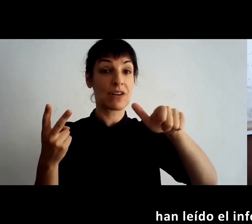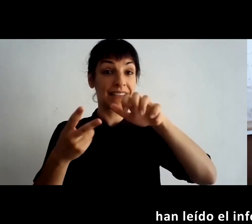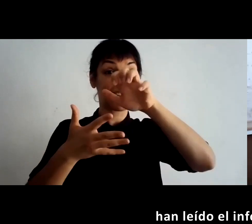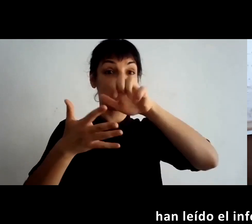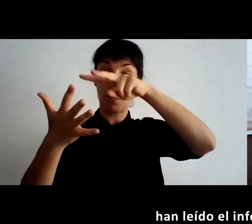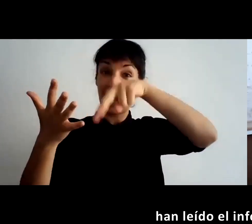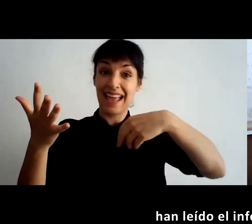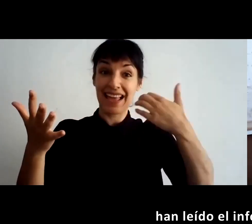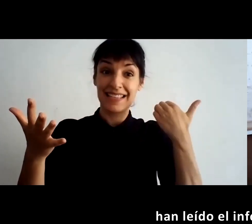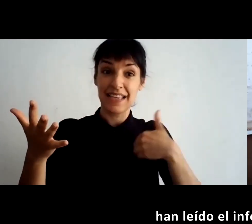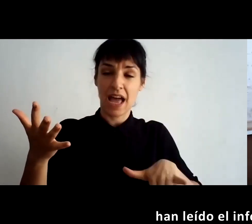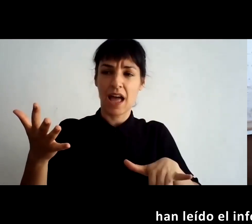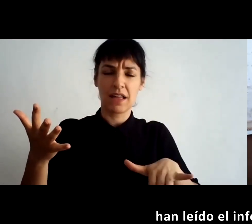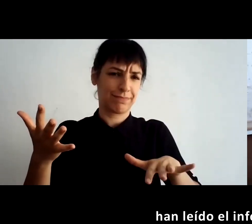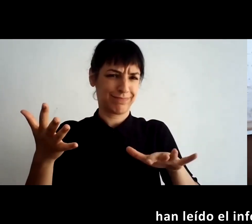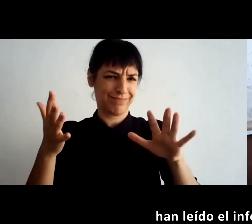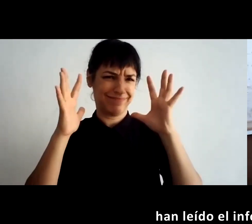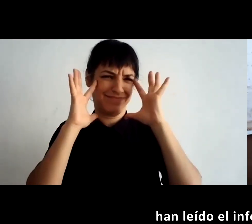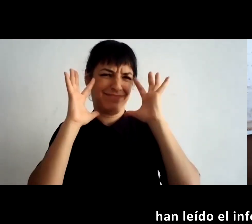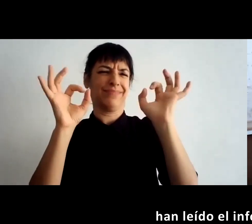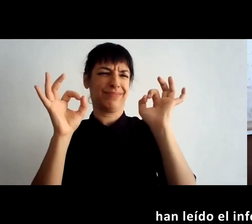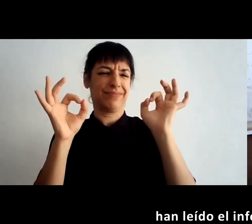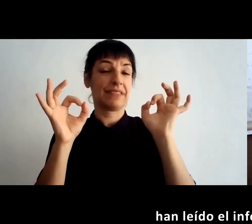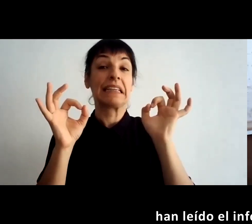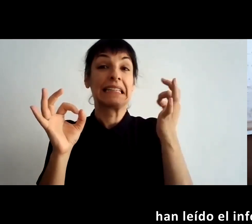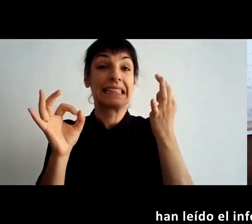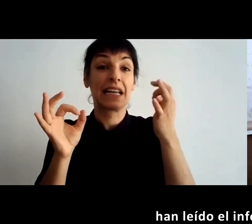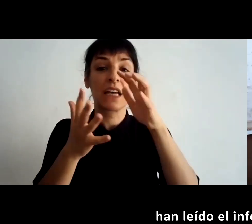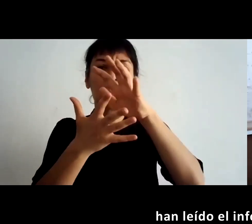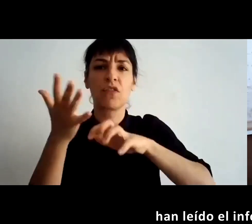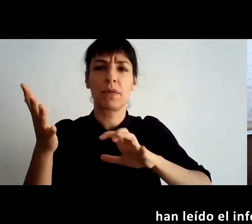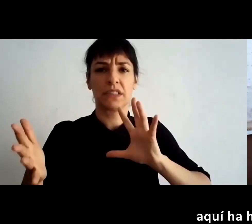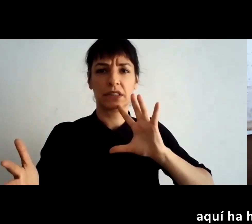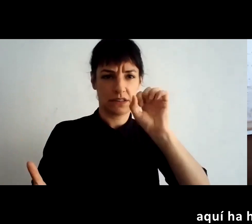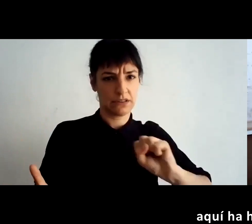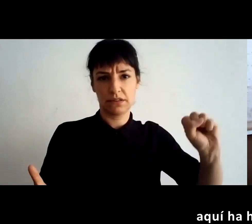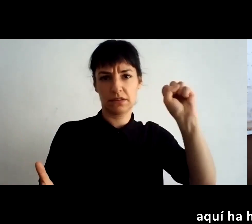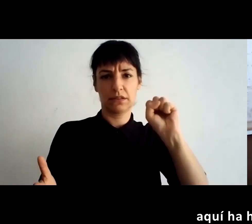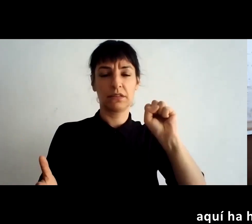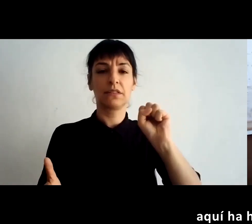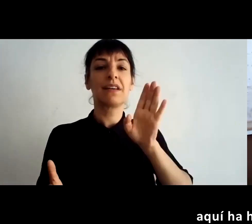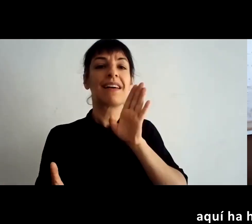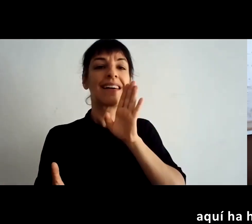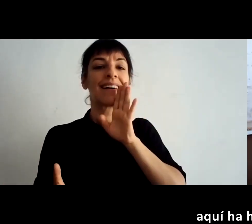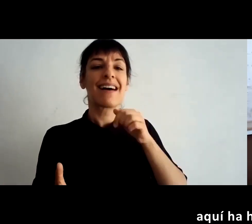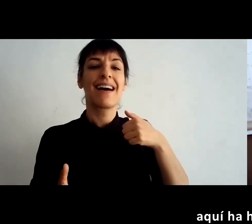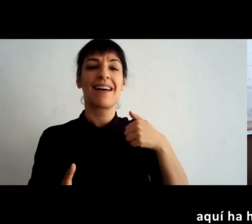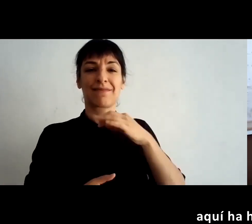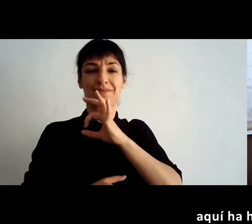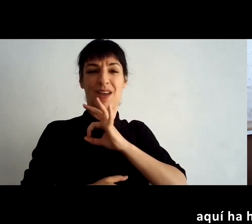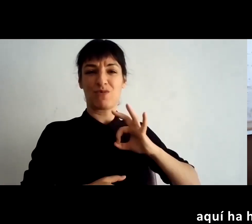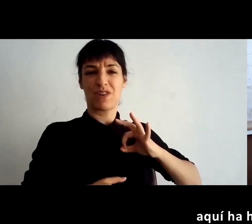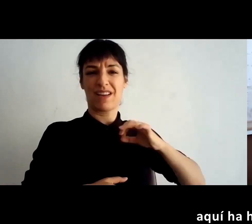informe. Se trata de un informe excelente. Aquí ha hablado la doctora Cabeza como en